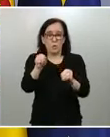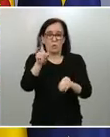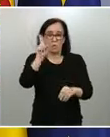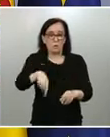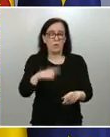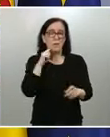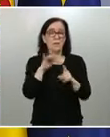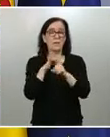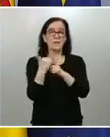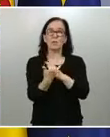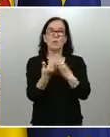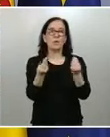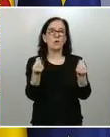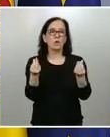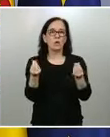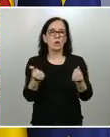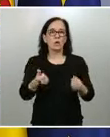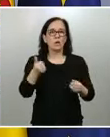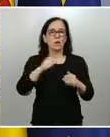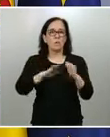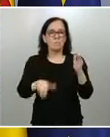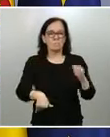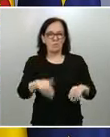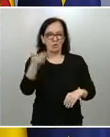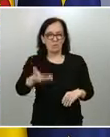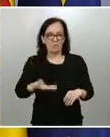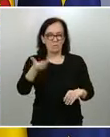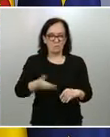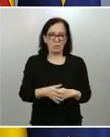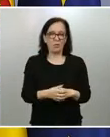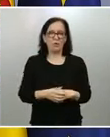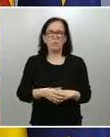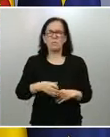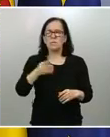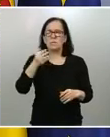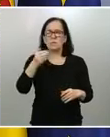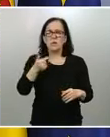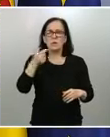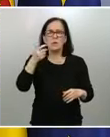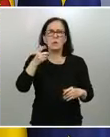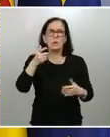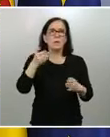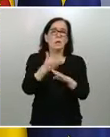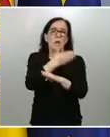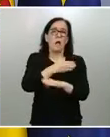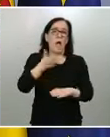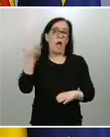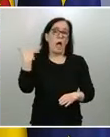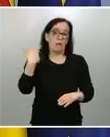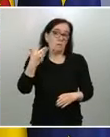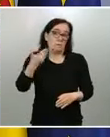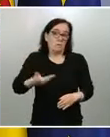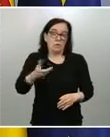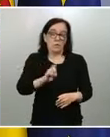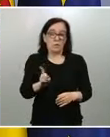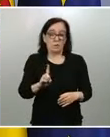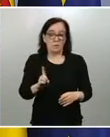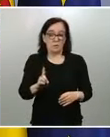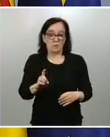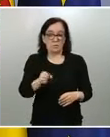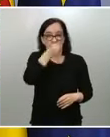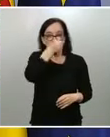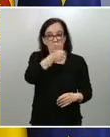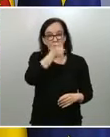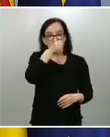mucho menos importantes mucho menos relevantes el partido socialista sí que